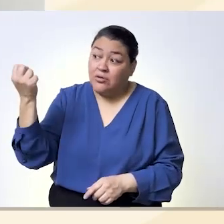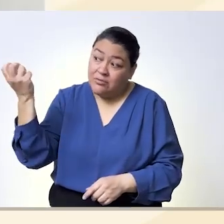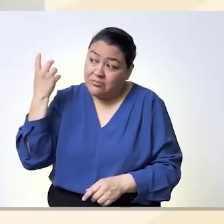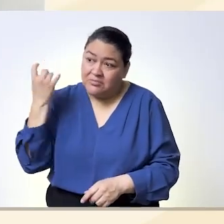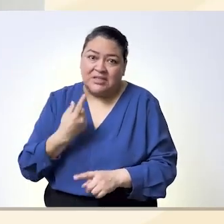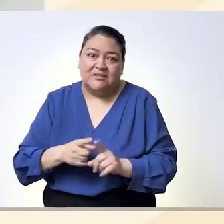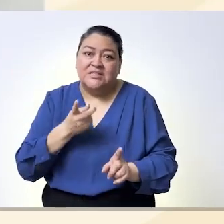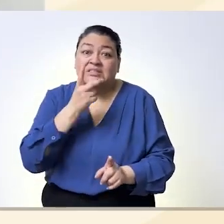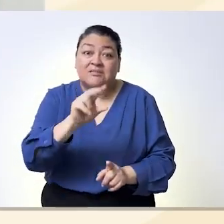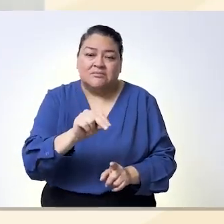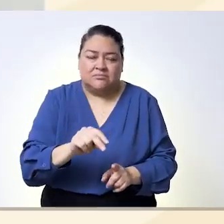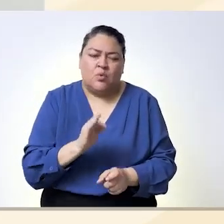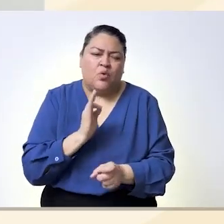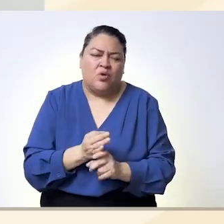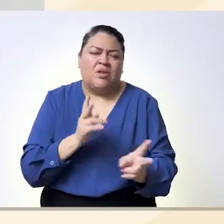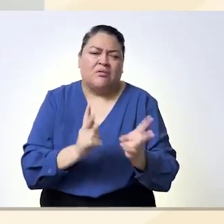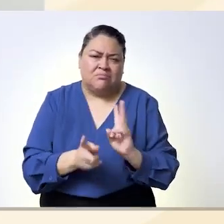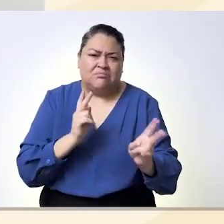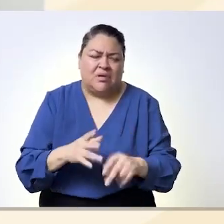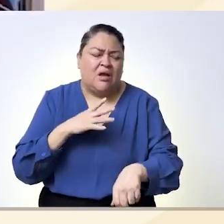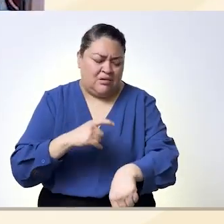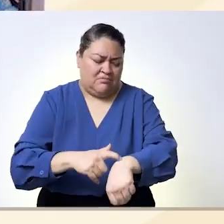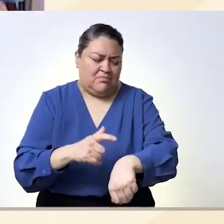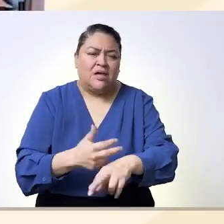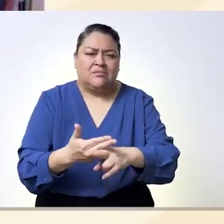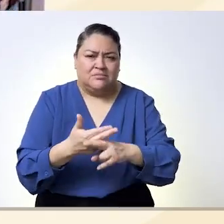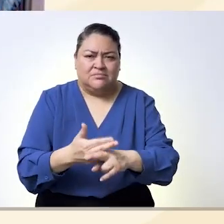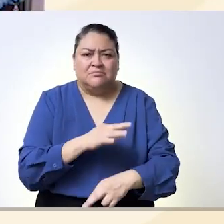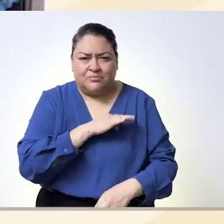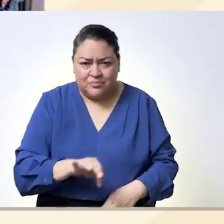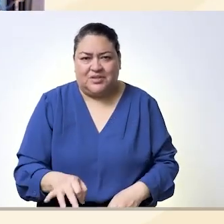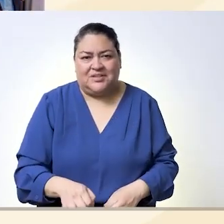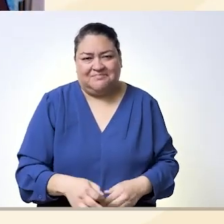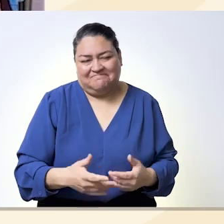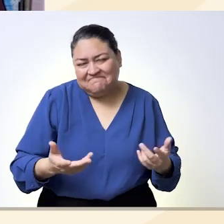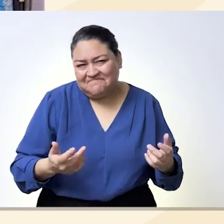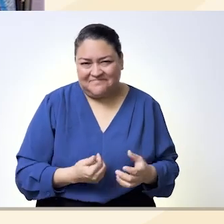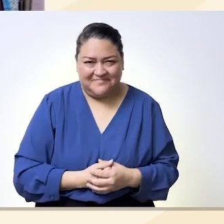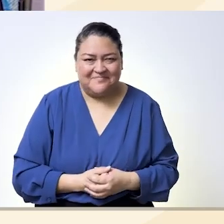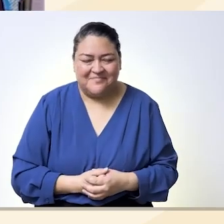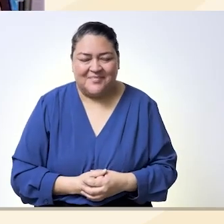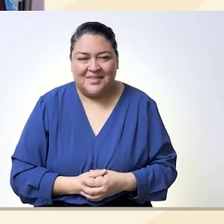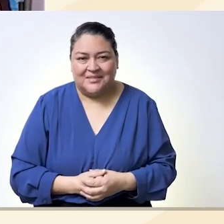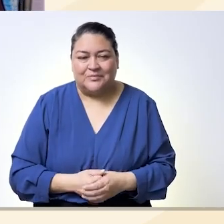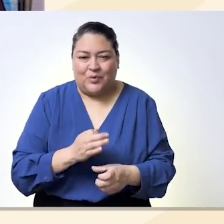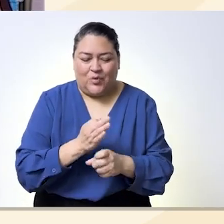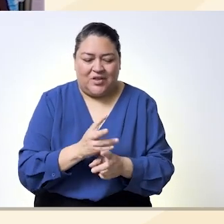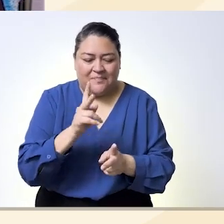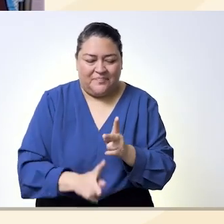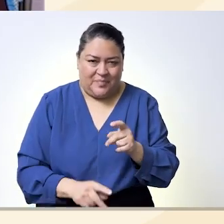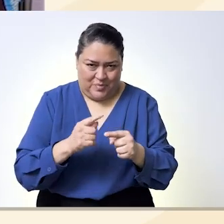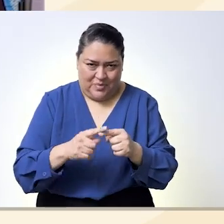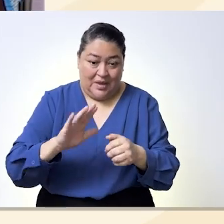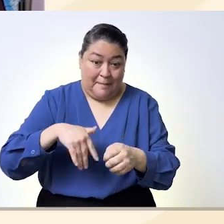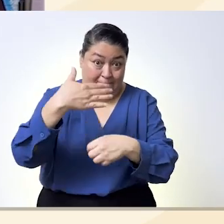tiempo suficiente. Quisiéramos pasar horas y horas, obviamente, pero es la primera parte de muchas cosas que espero que podamos hacer desde